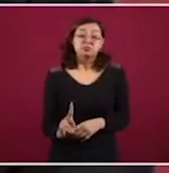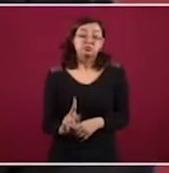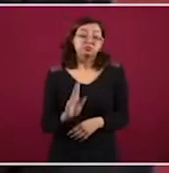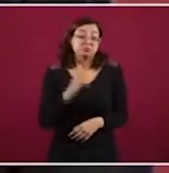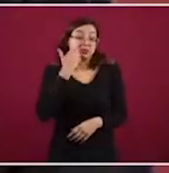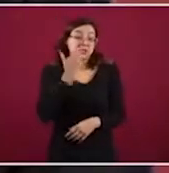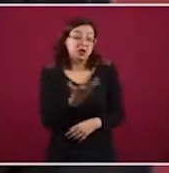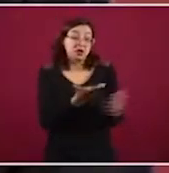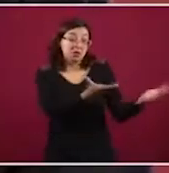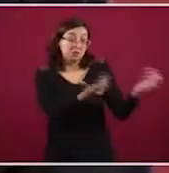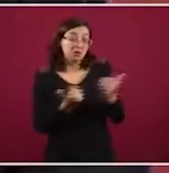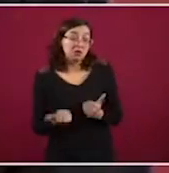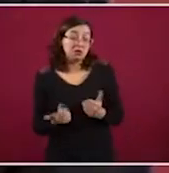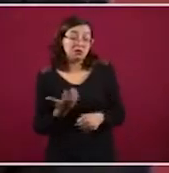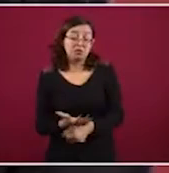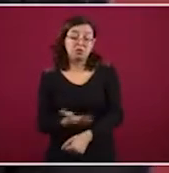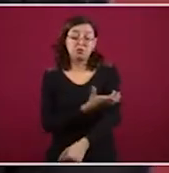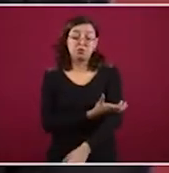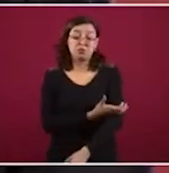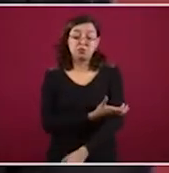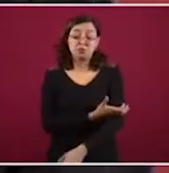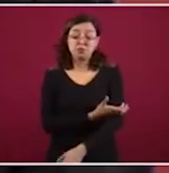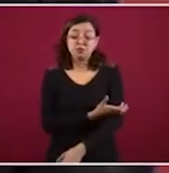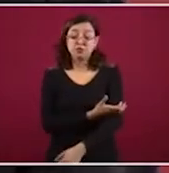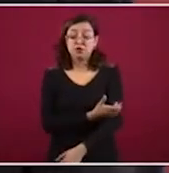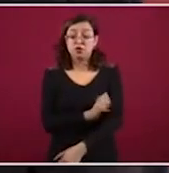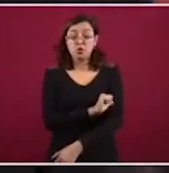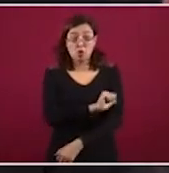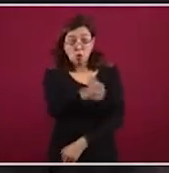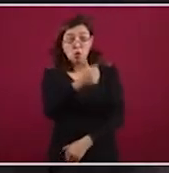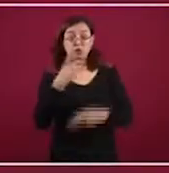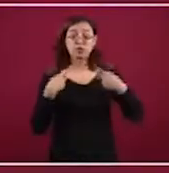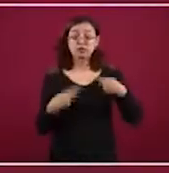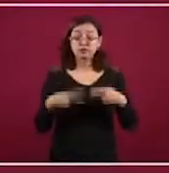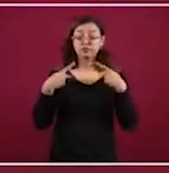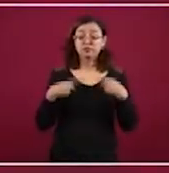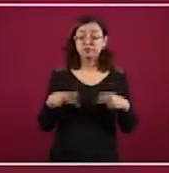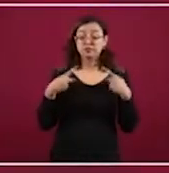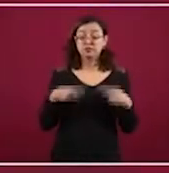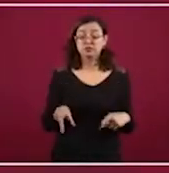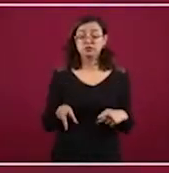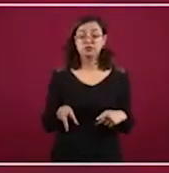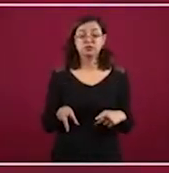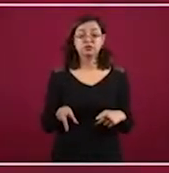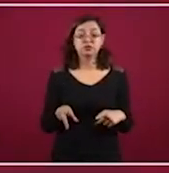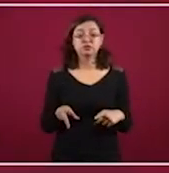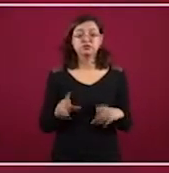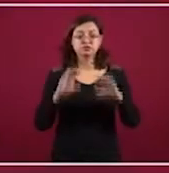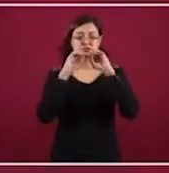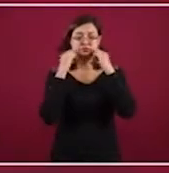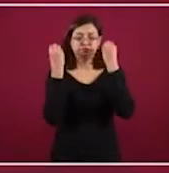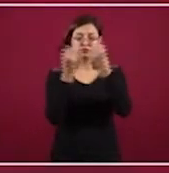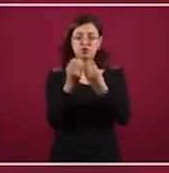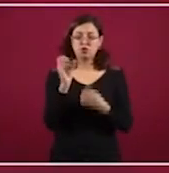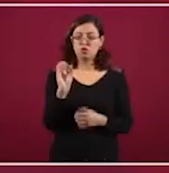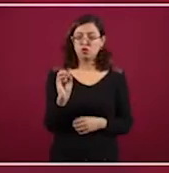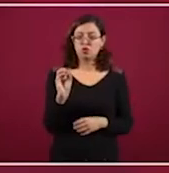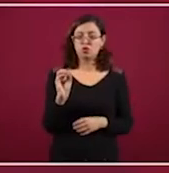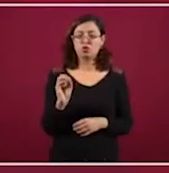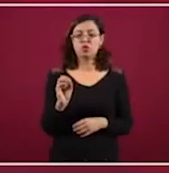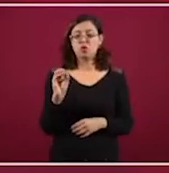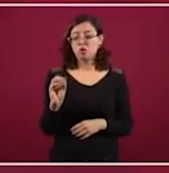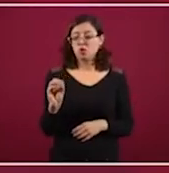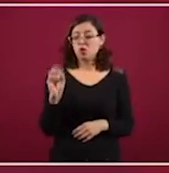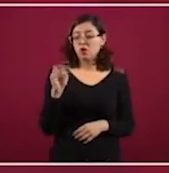quieren traer a personas de las organizaciones de la